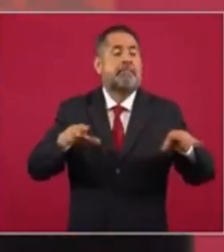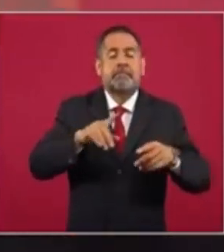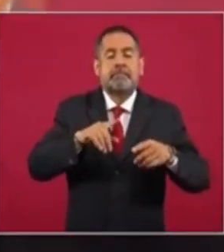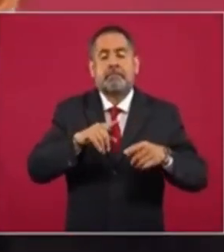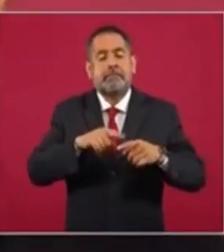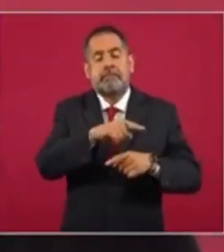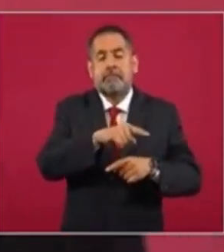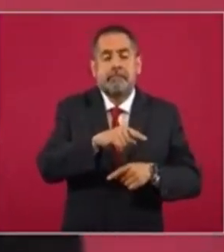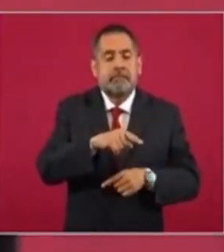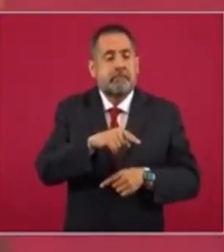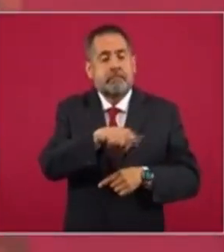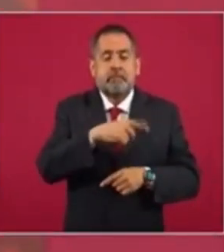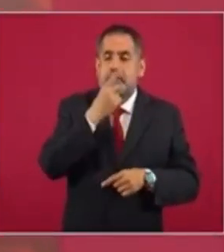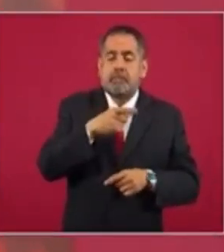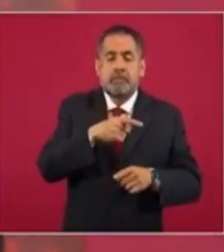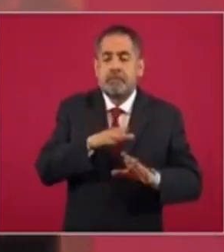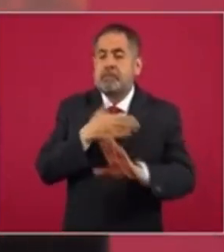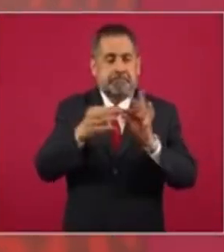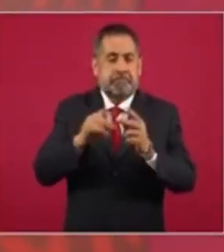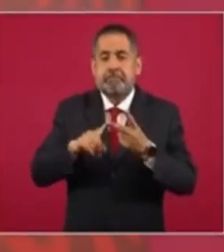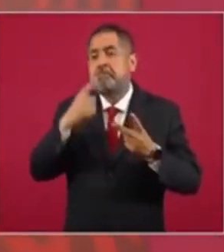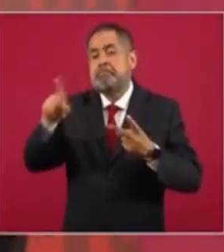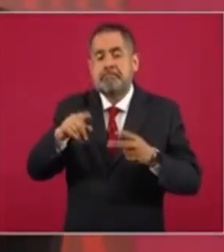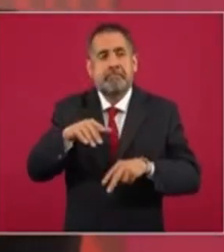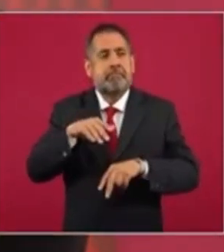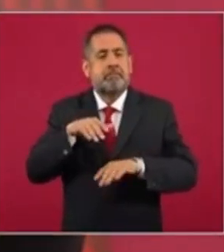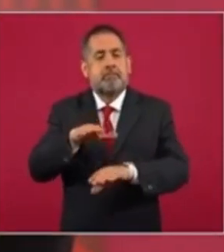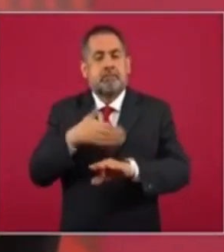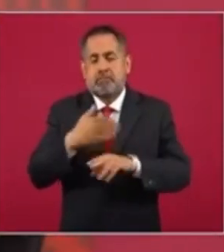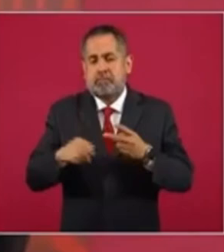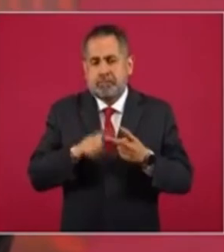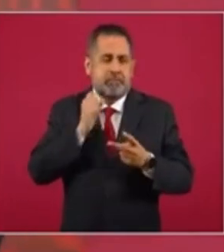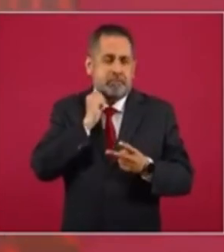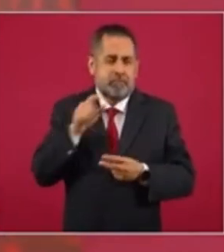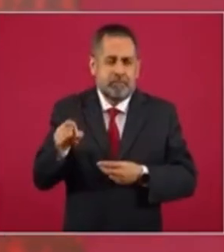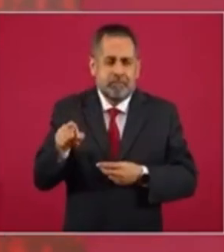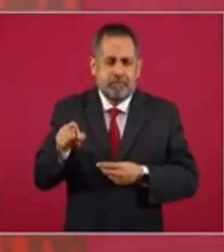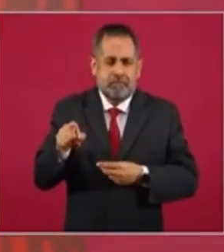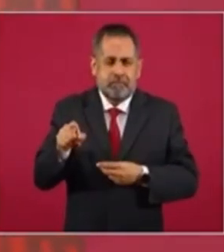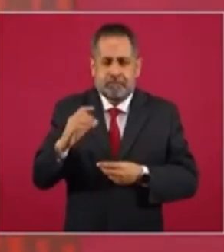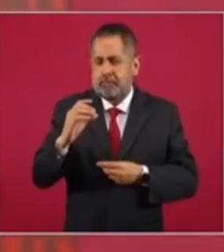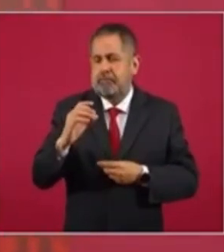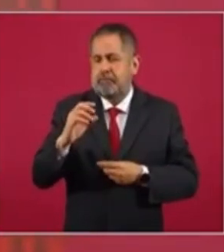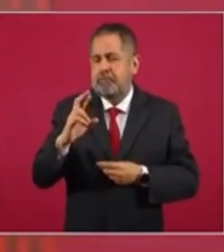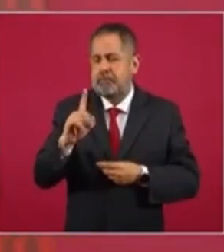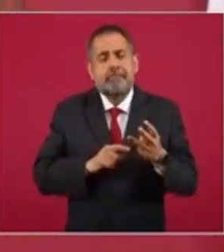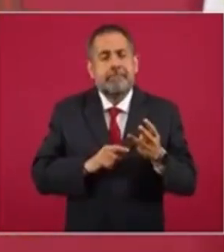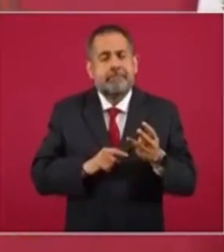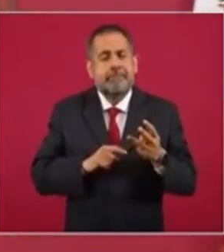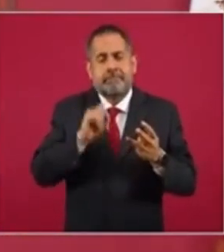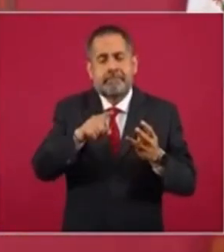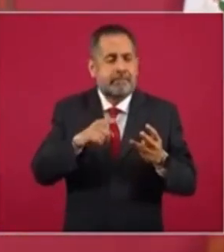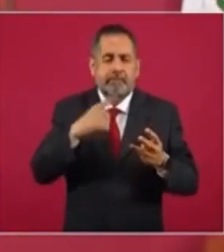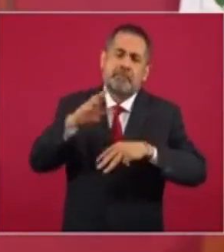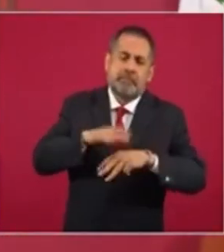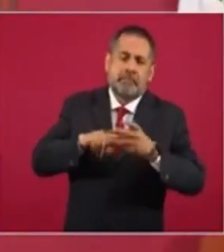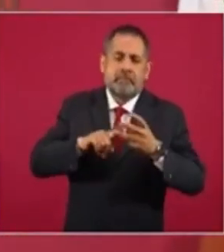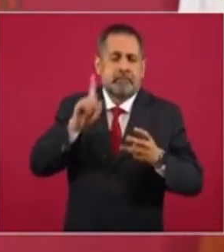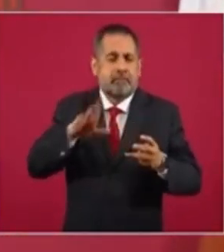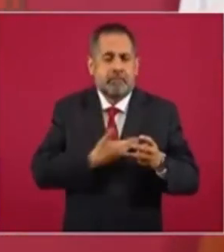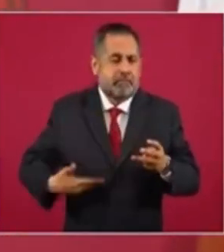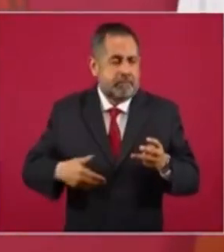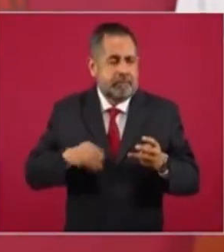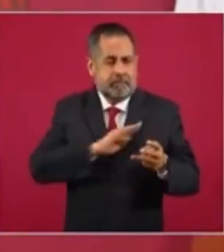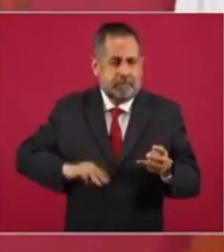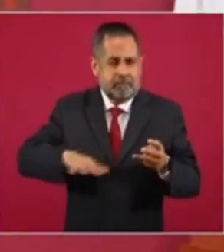denuncia en contra de Gustavo Madero, denuncia en contra del senador Cruz Pérez Cuellar. Cruz Pérez Cuellar, la denuncia de la presidenta municipal,